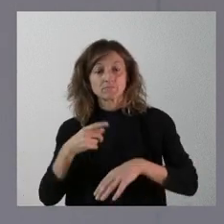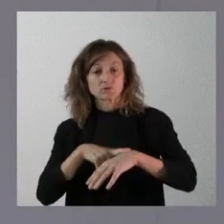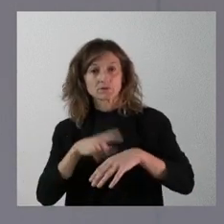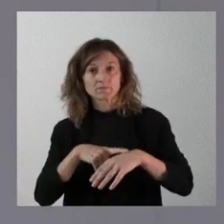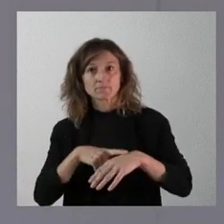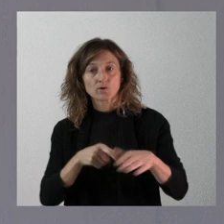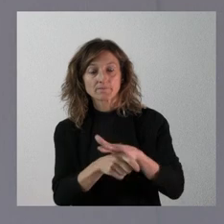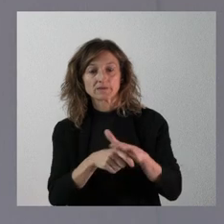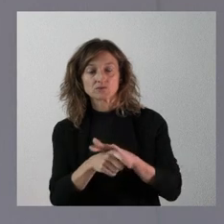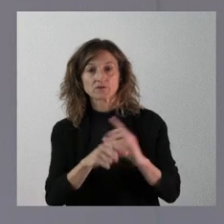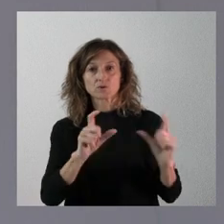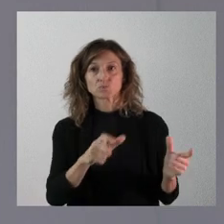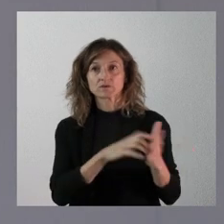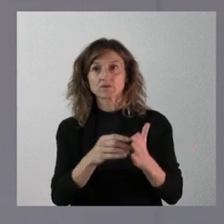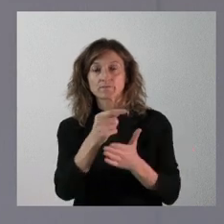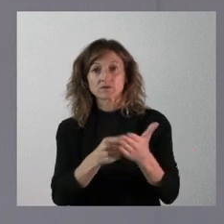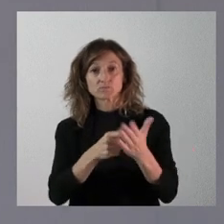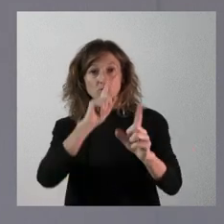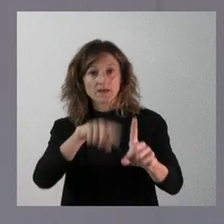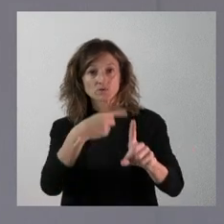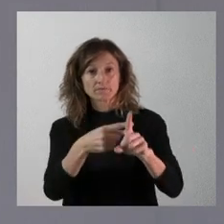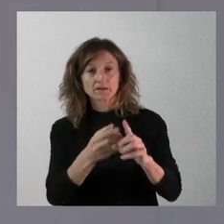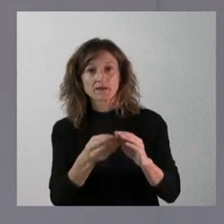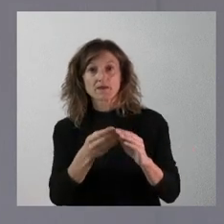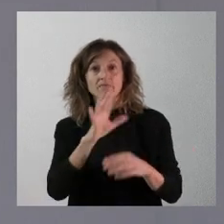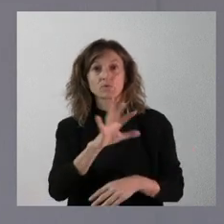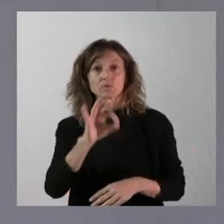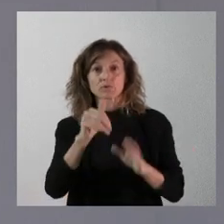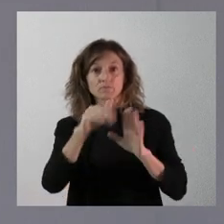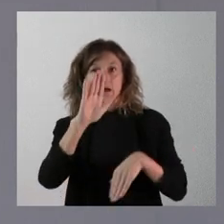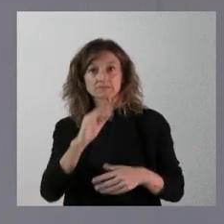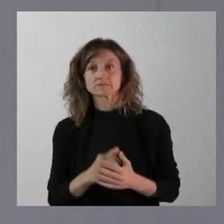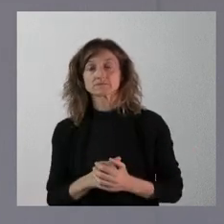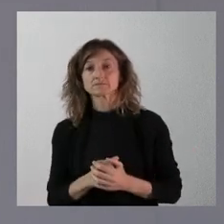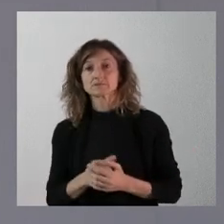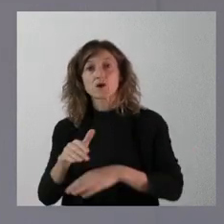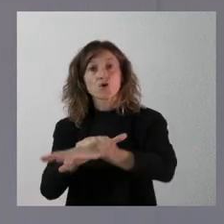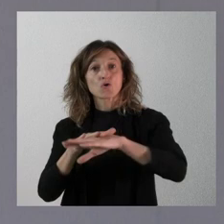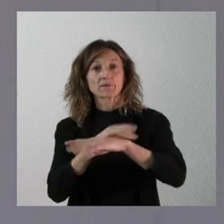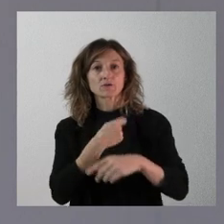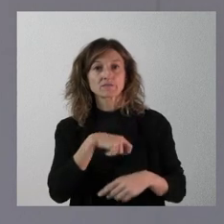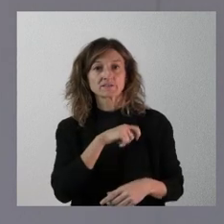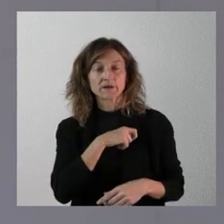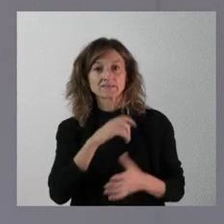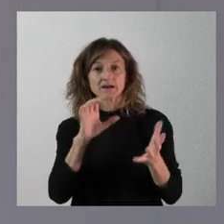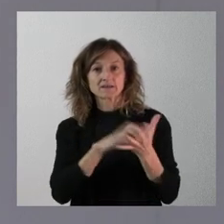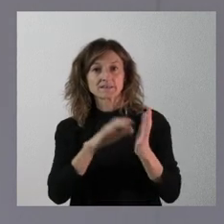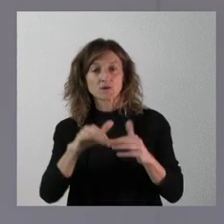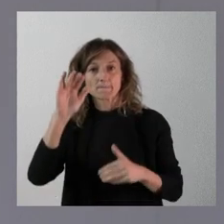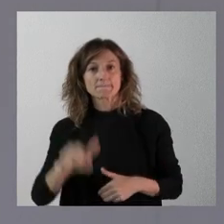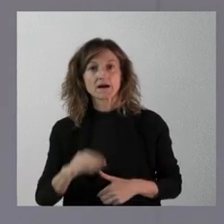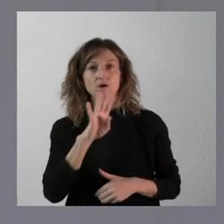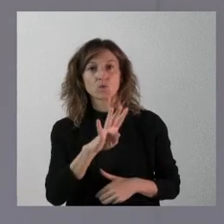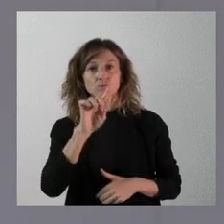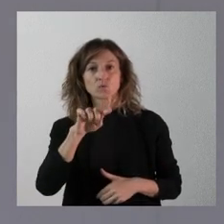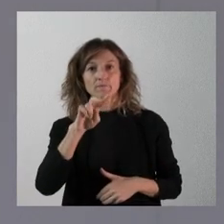de la junta de Castilla y León en el presupuesto para el próximo año crecen un 51% las del gobierno de España en Castilla y león bajan el